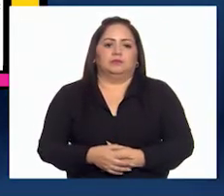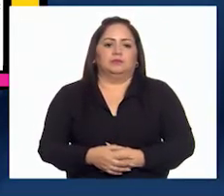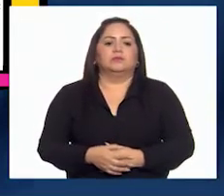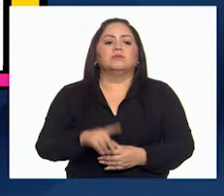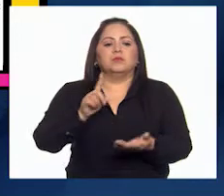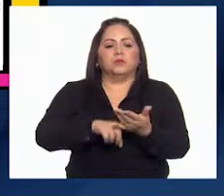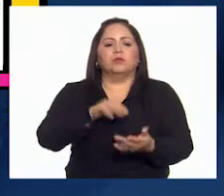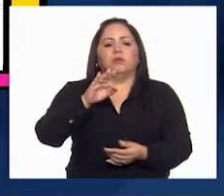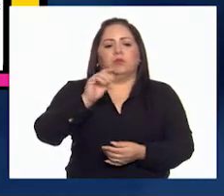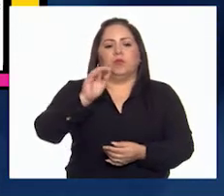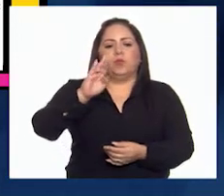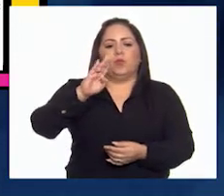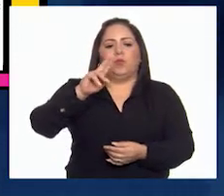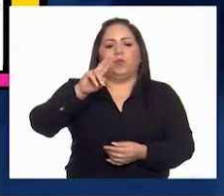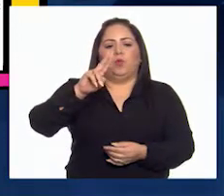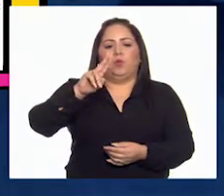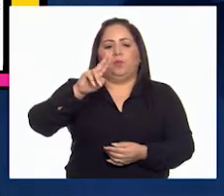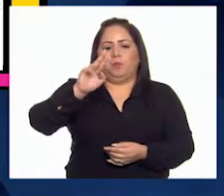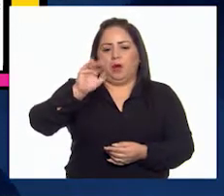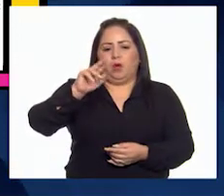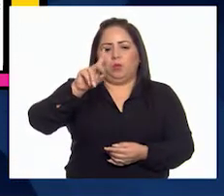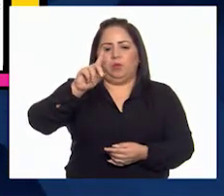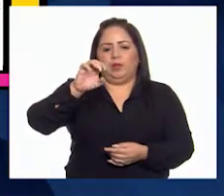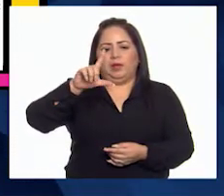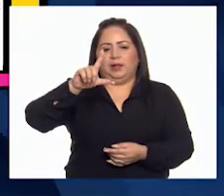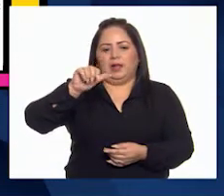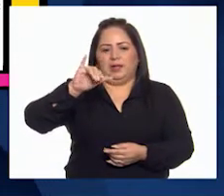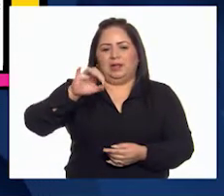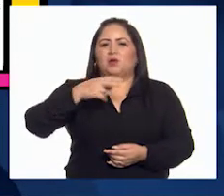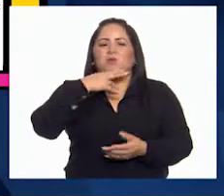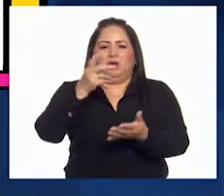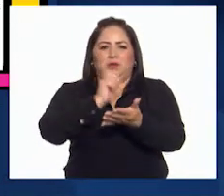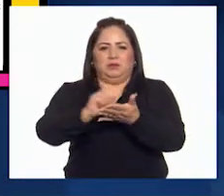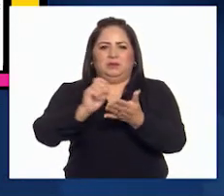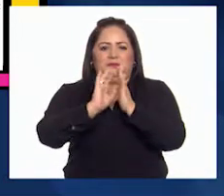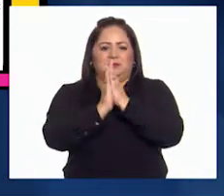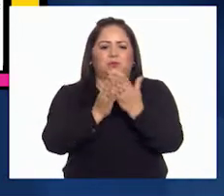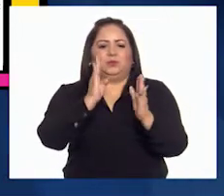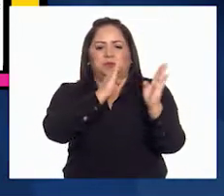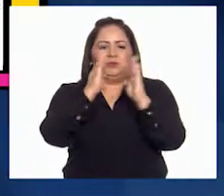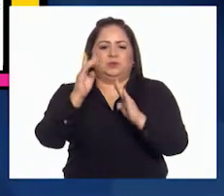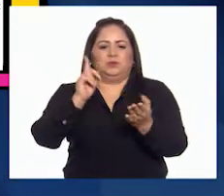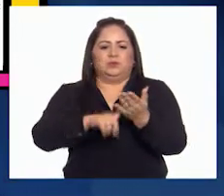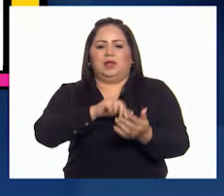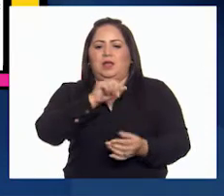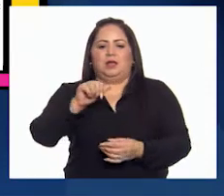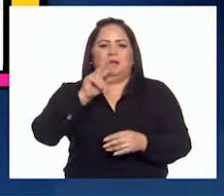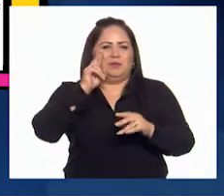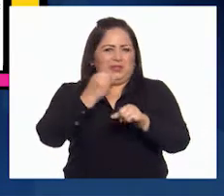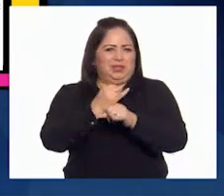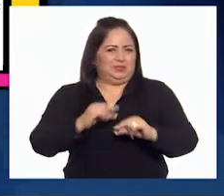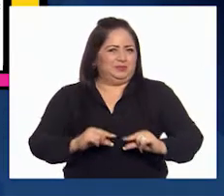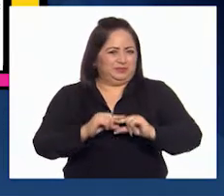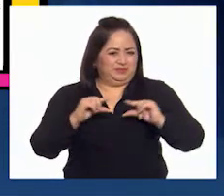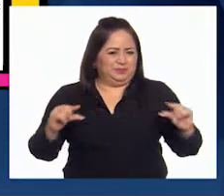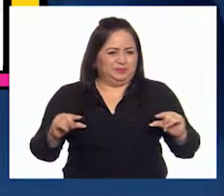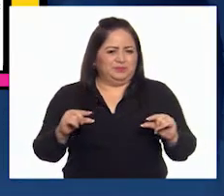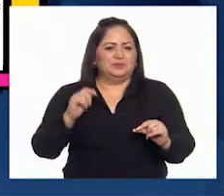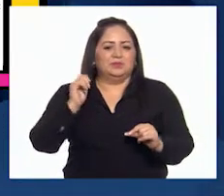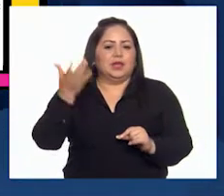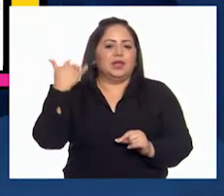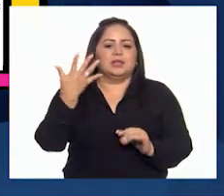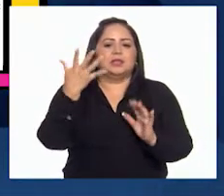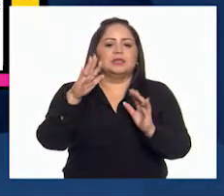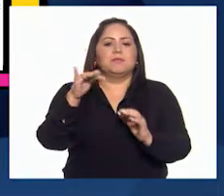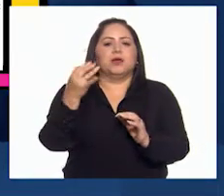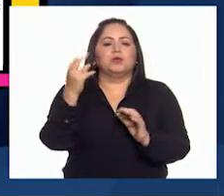Fuente: Baudelaire Charles, El Cupido y el cráneo, Las flores del mal, Biblioteca Virtual Universal en la liga que está viendo en pantalla, consultado